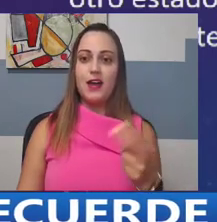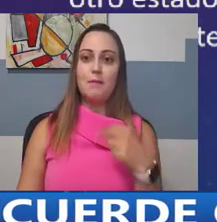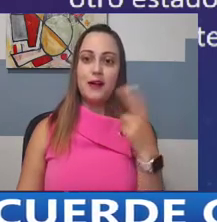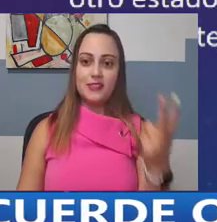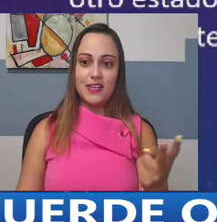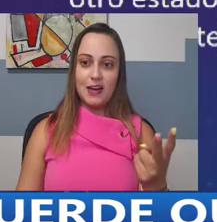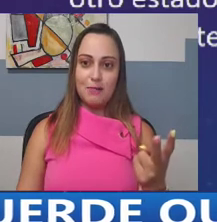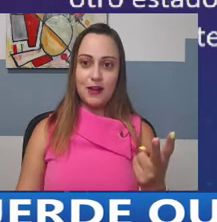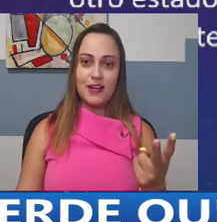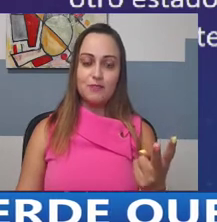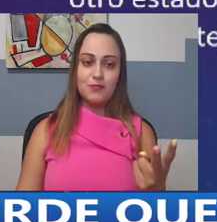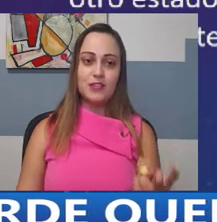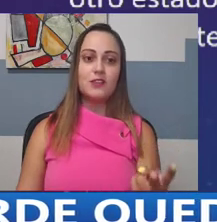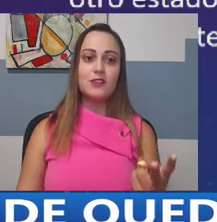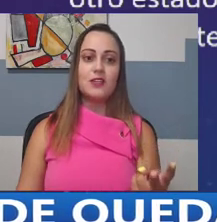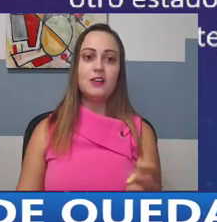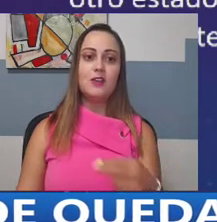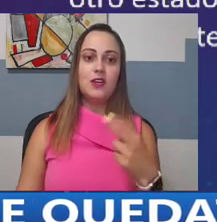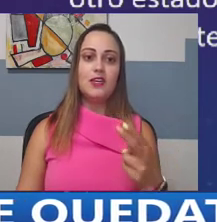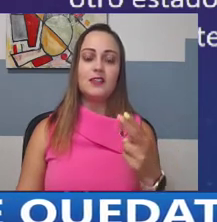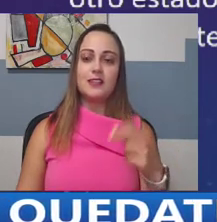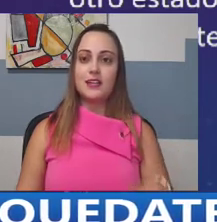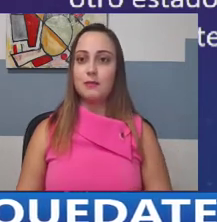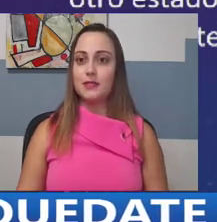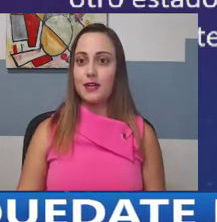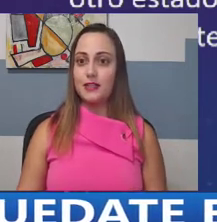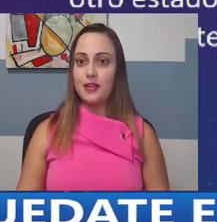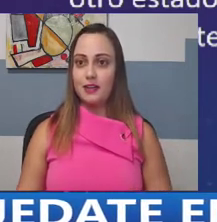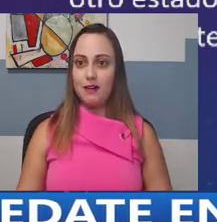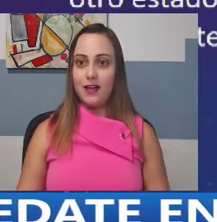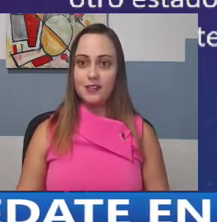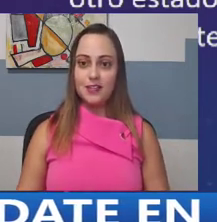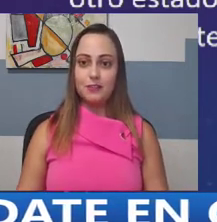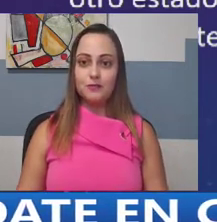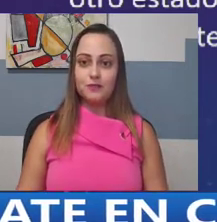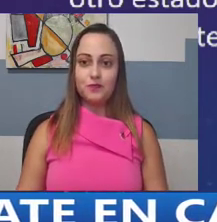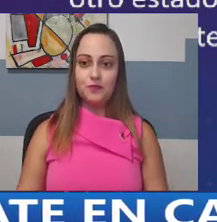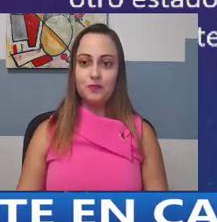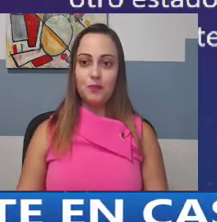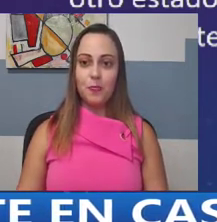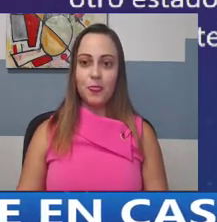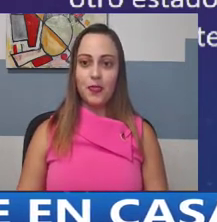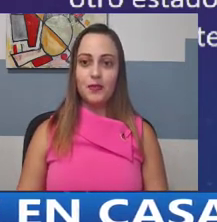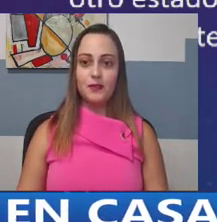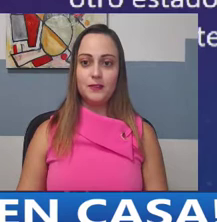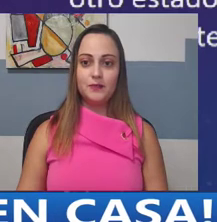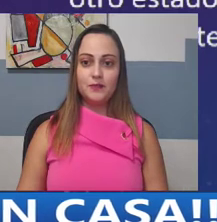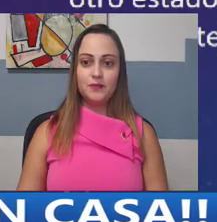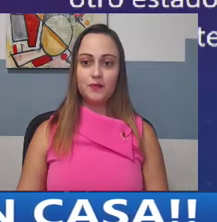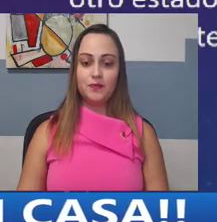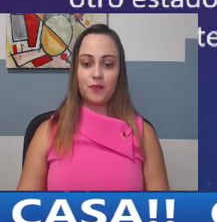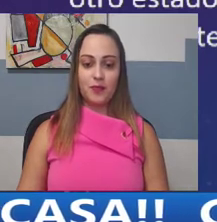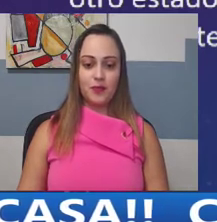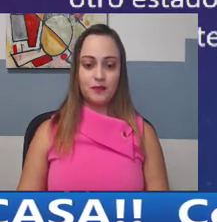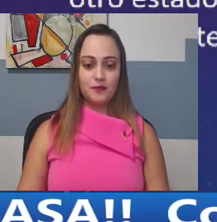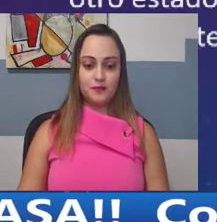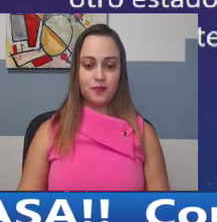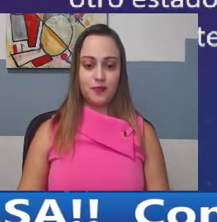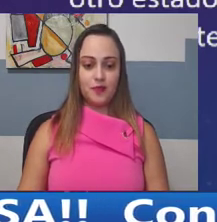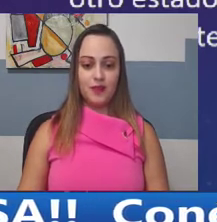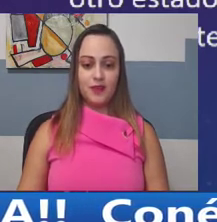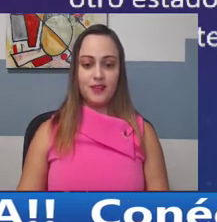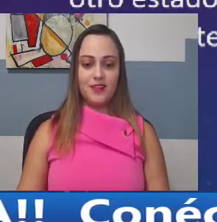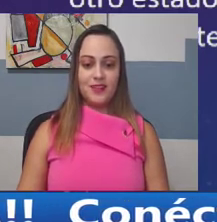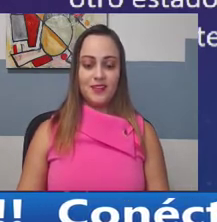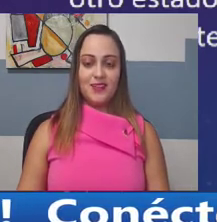que ir a volver a pagar 125 y tratar de pasar el de Nevada, ¿cierto? Y fue lo gracioso, porque yo estaba ya casi completo,